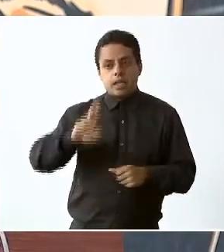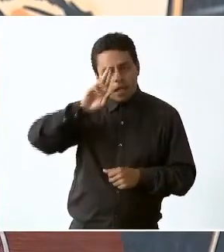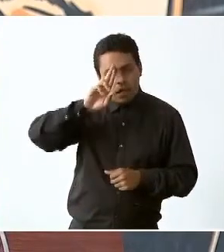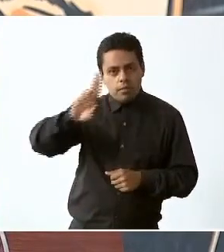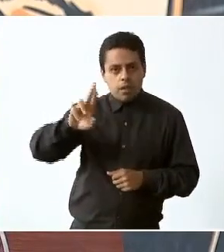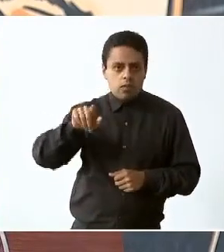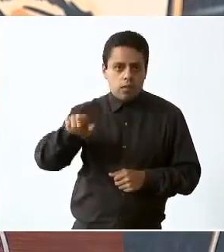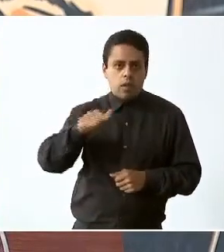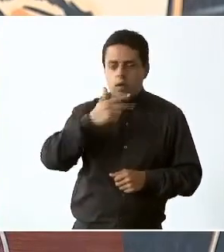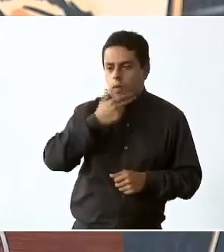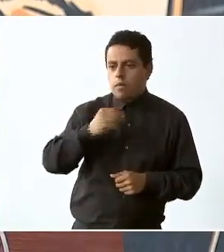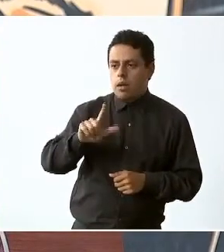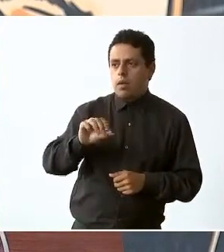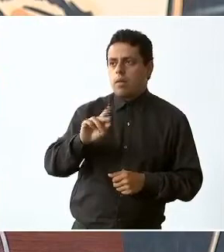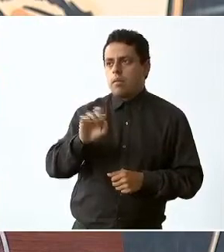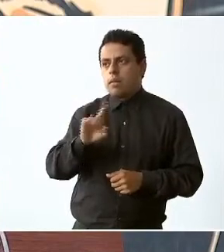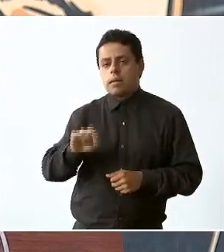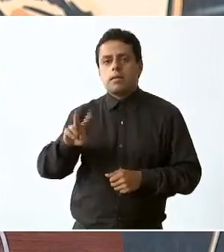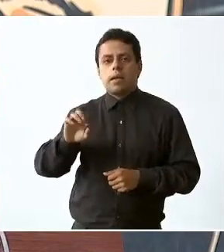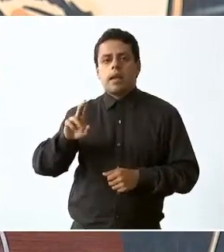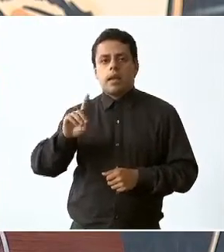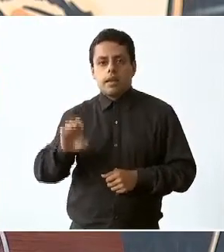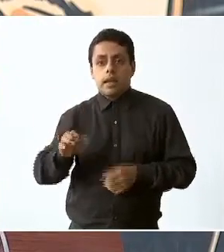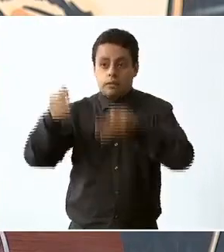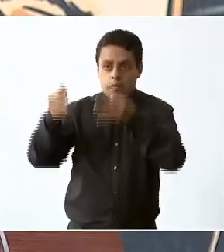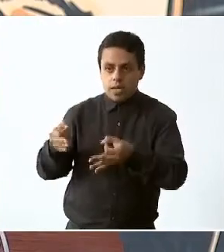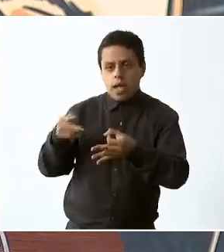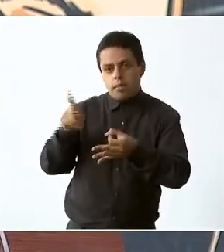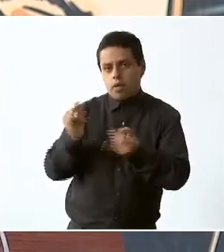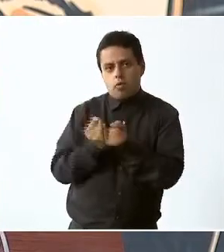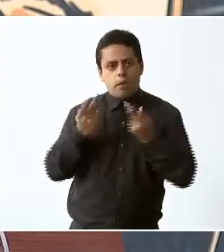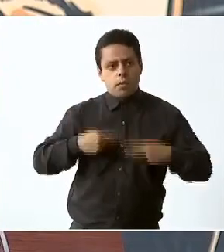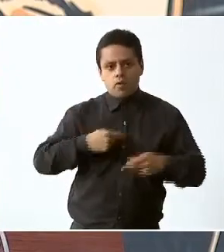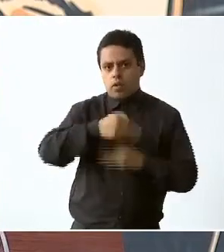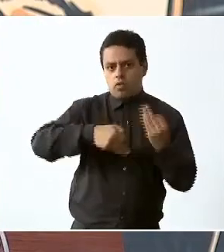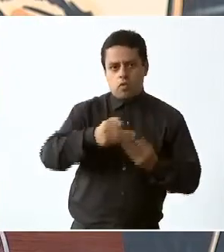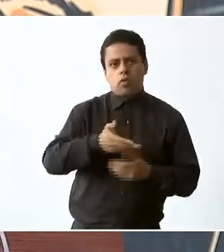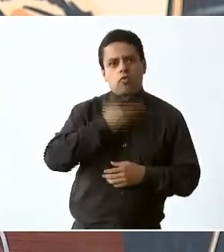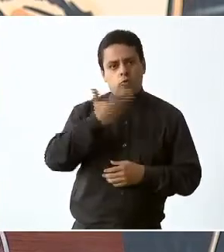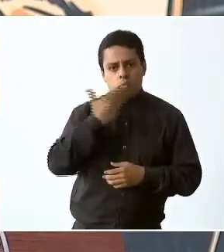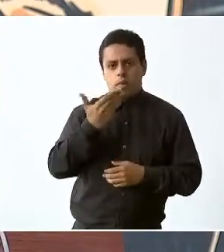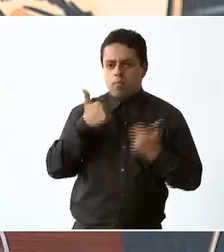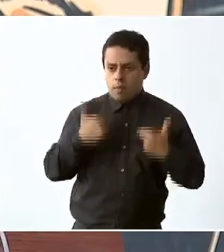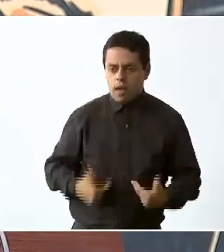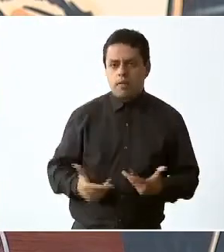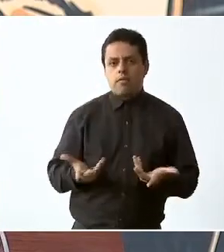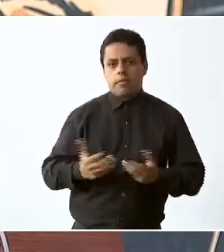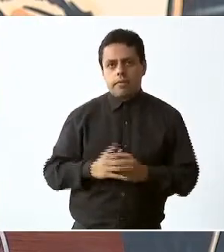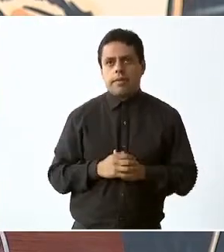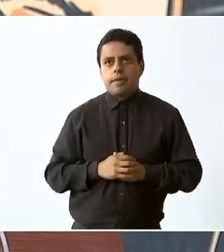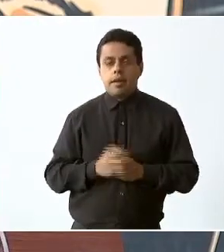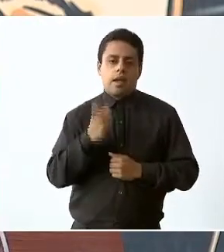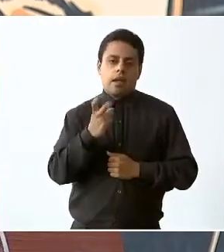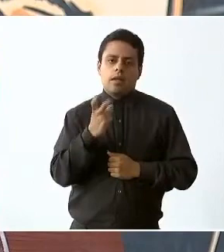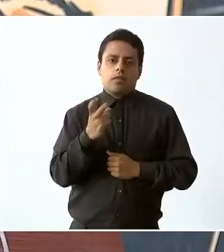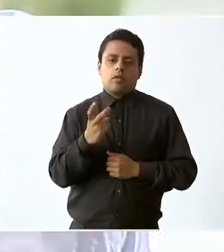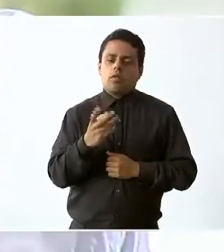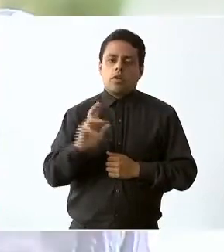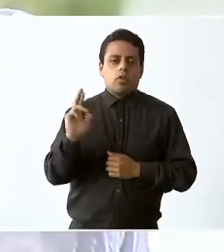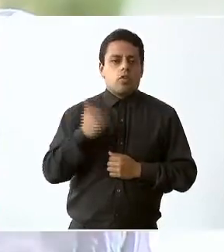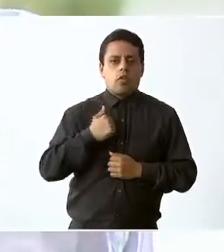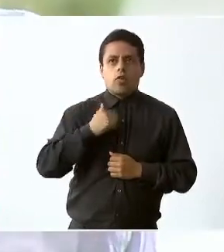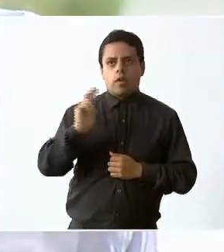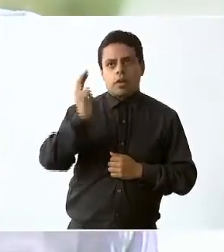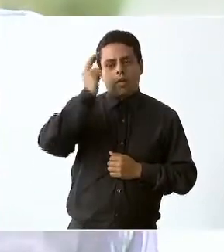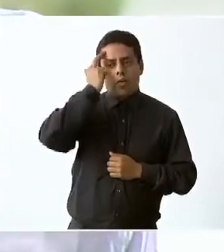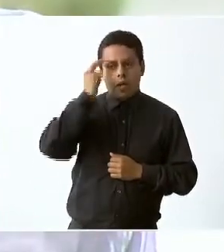tan oficial como popular, tan de Estado como de sociedad. Es el mejor recuerdo a